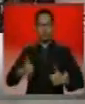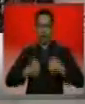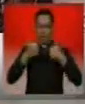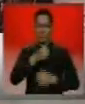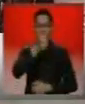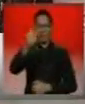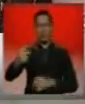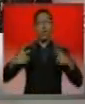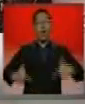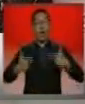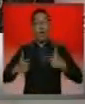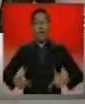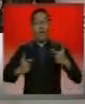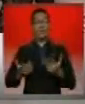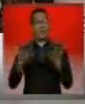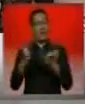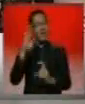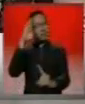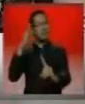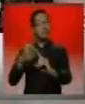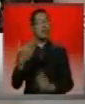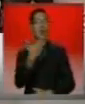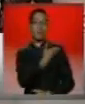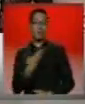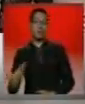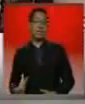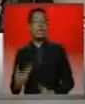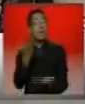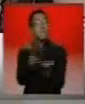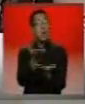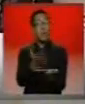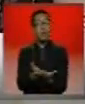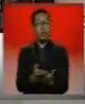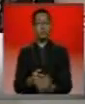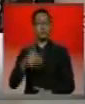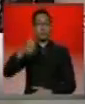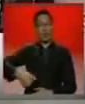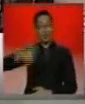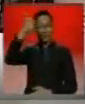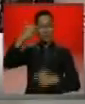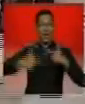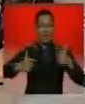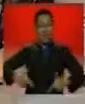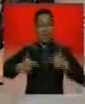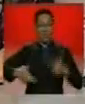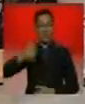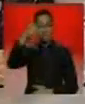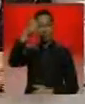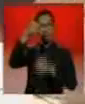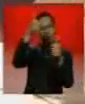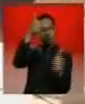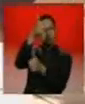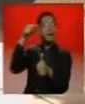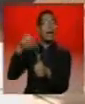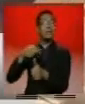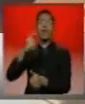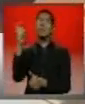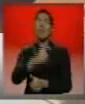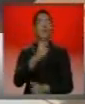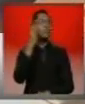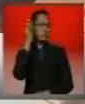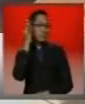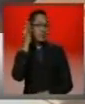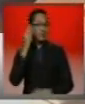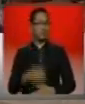a la presidencia de la República. Proponen que para su binomio se debería escoger a una mujer. Son